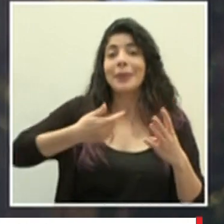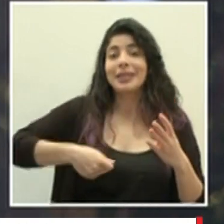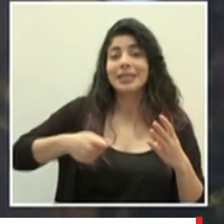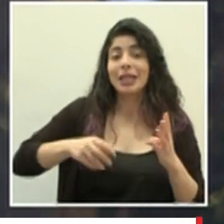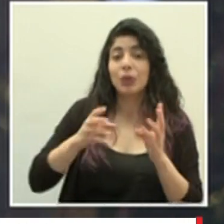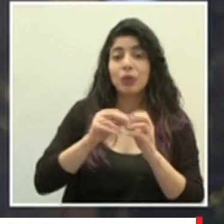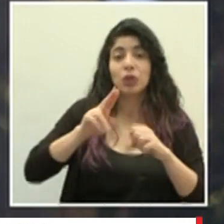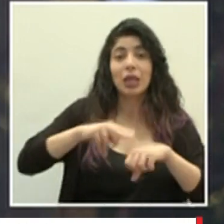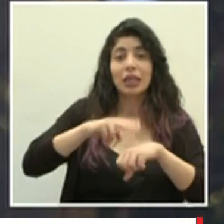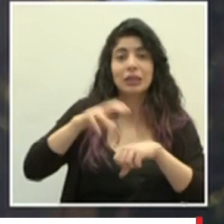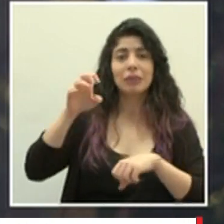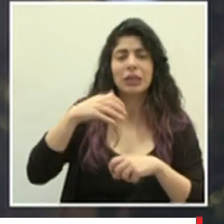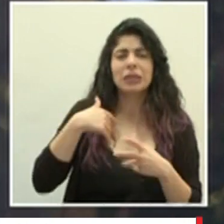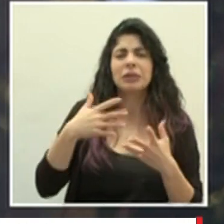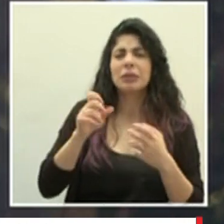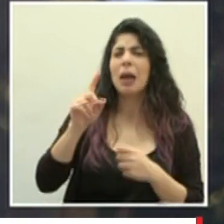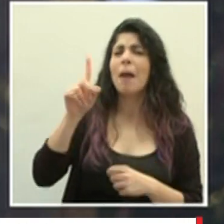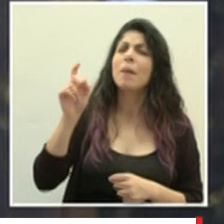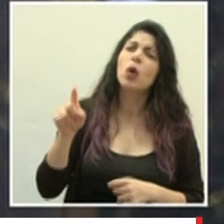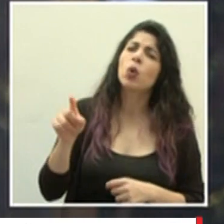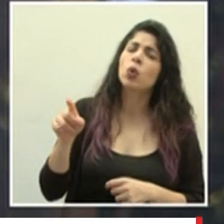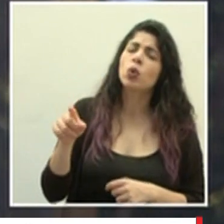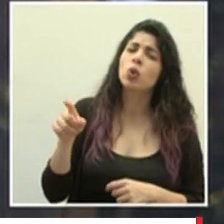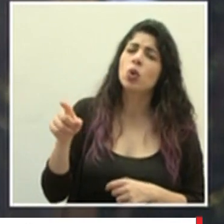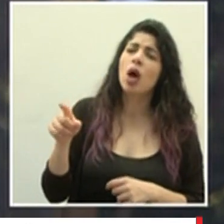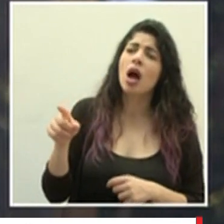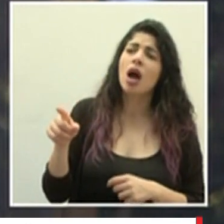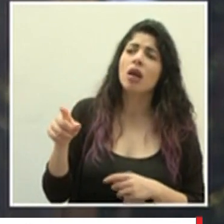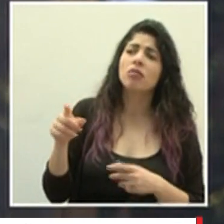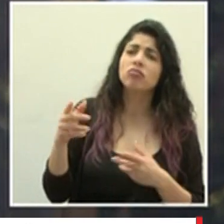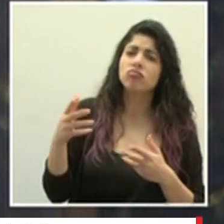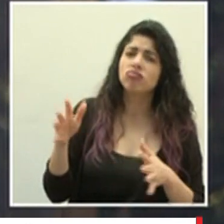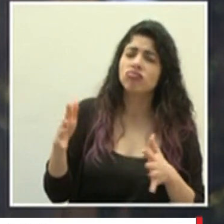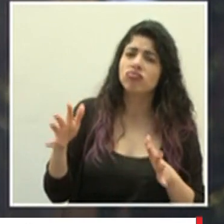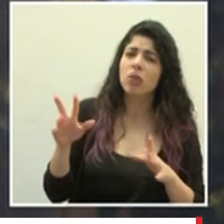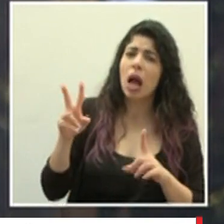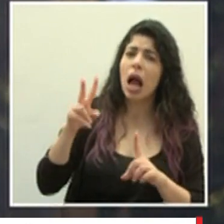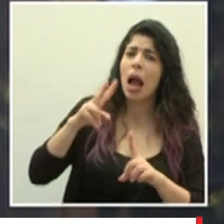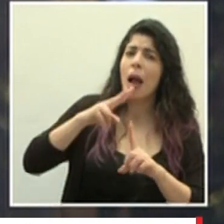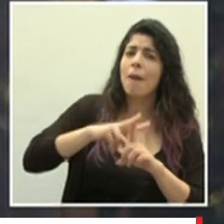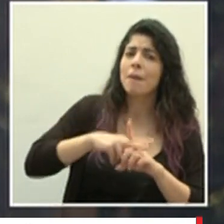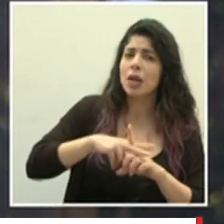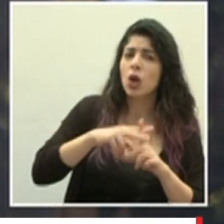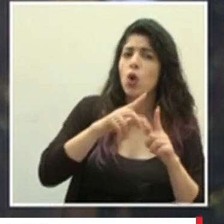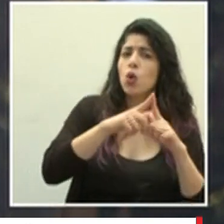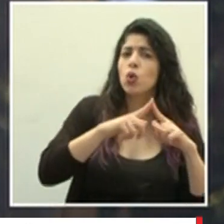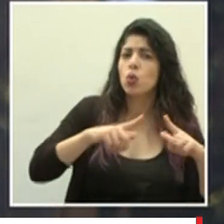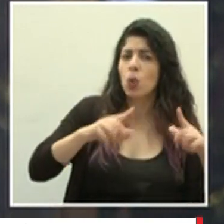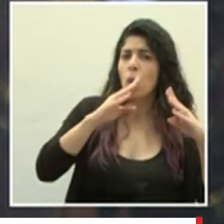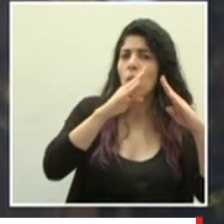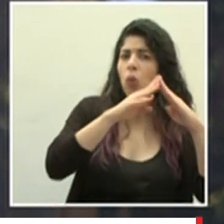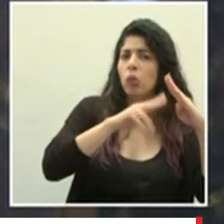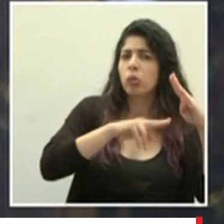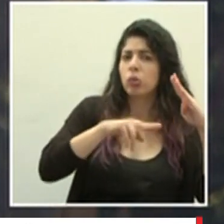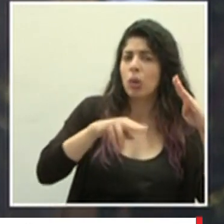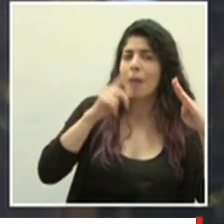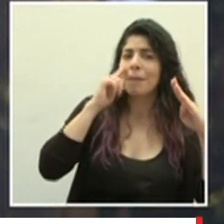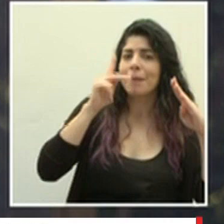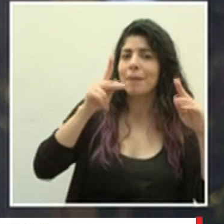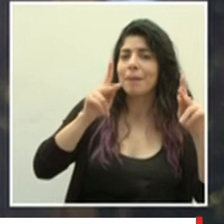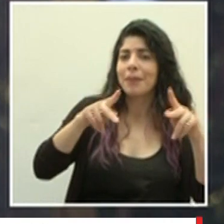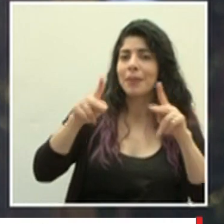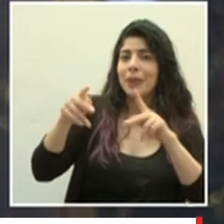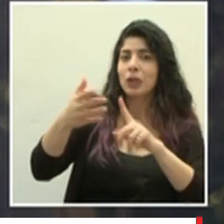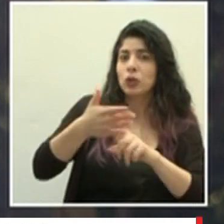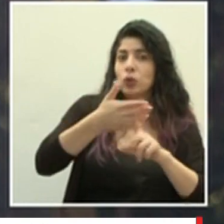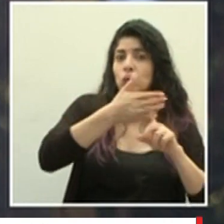Alexander Solís, le quería consultar, bien se ha aplicado estos sitios de aislamiento de personas cerca